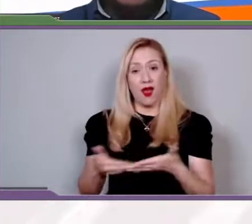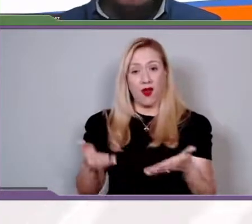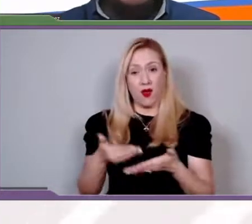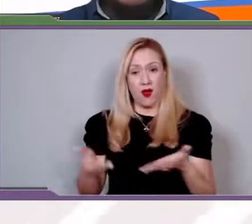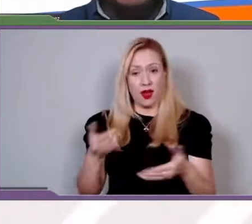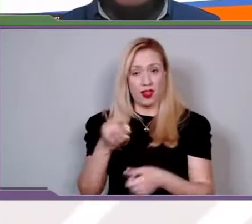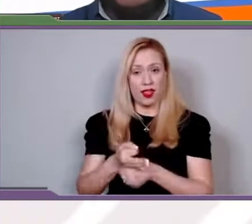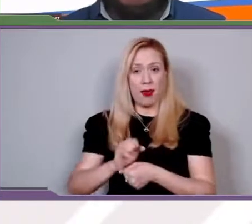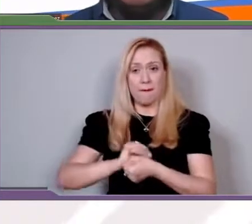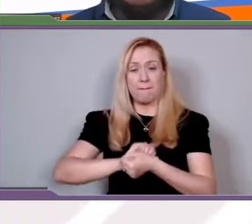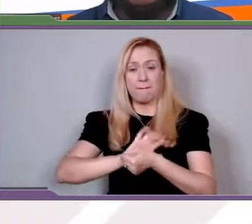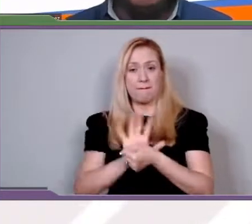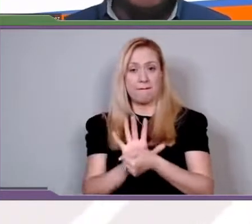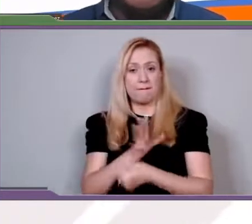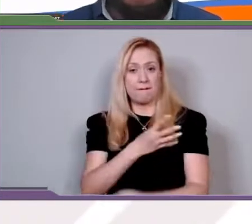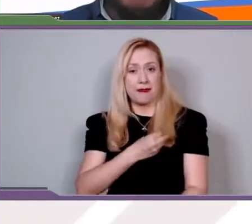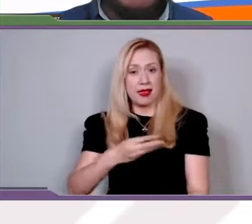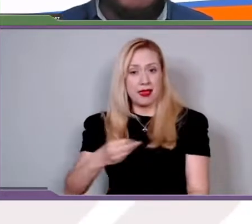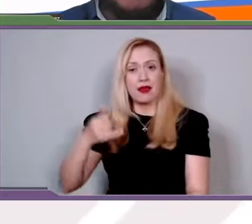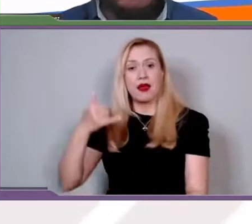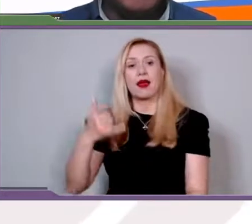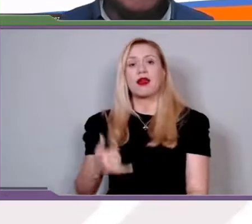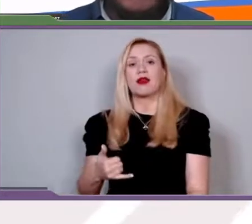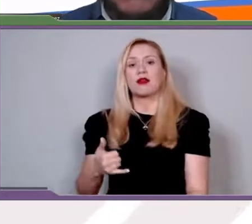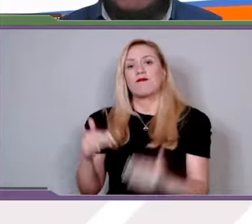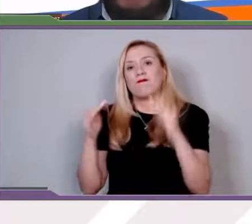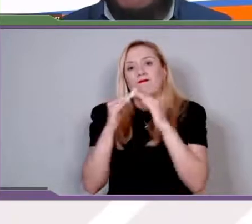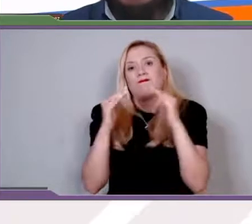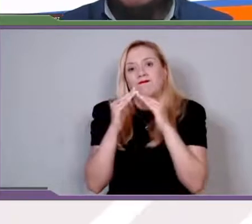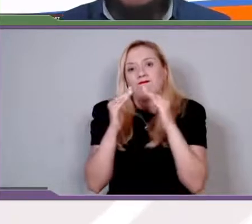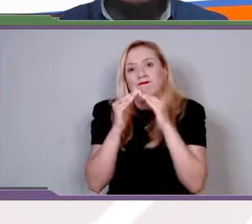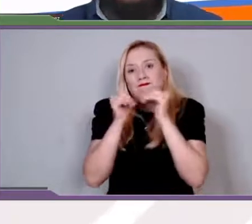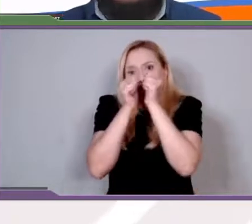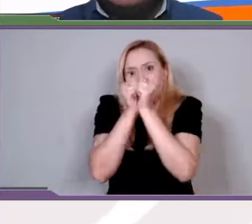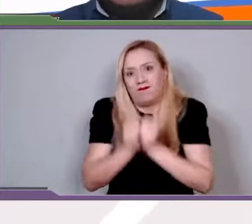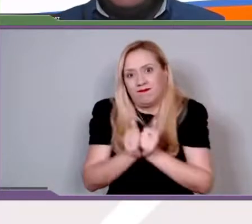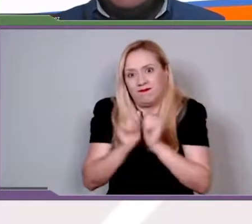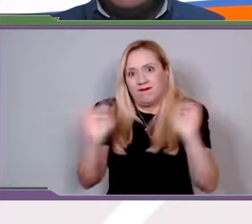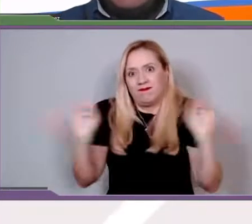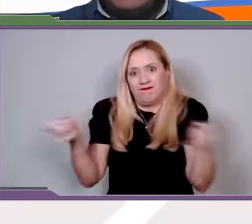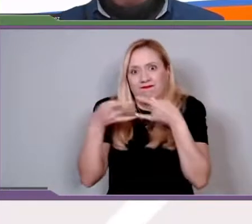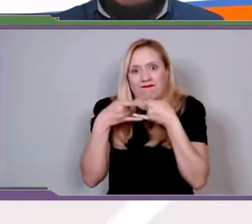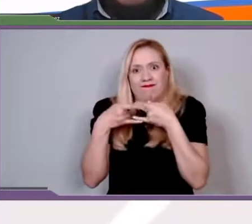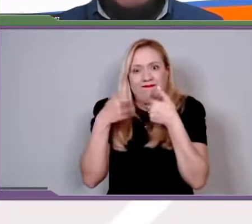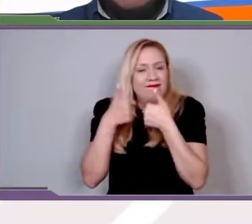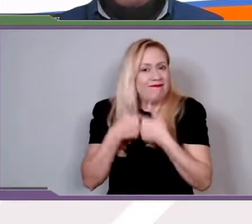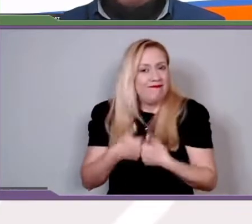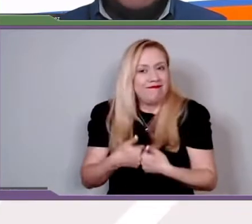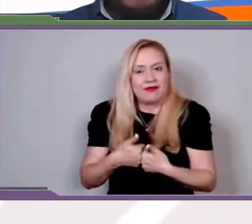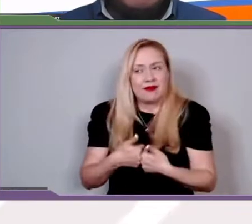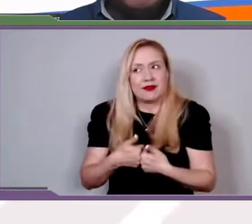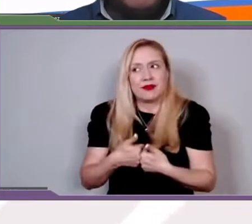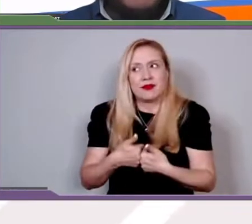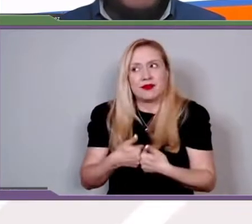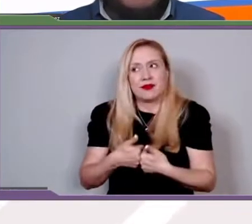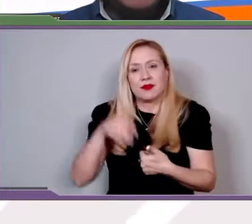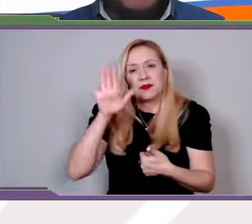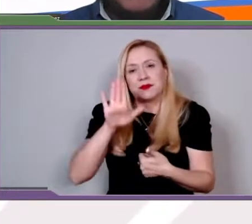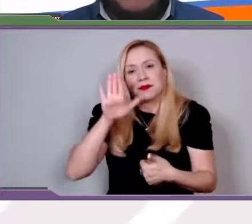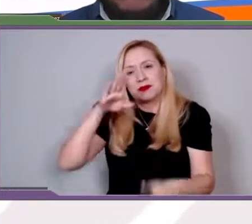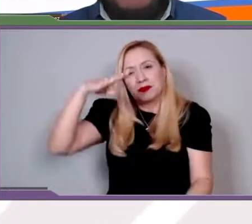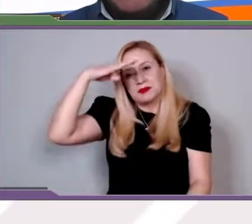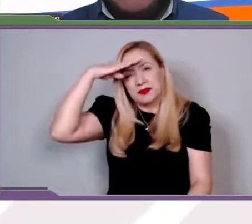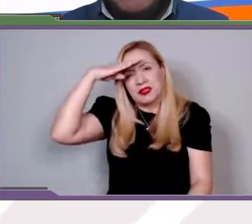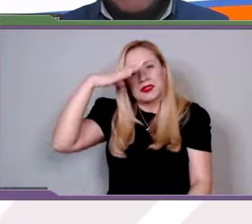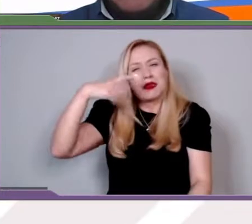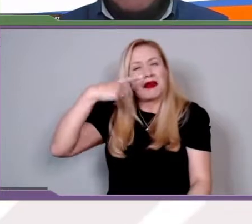la reclusión en nuestros propios espacios, en nuestros hogares para muchos, aunque suene un término muy